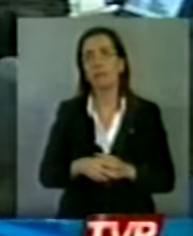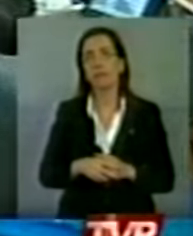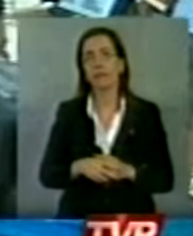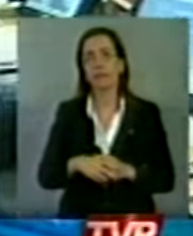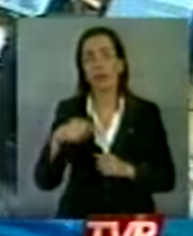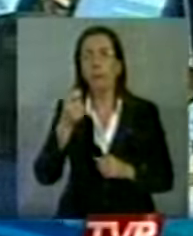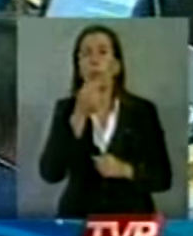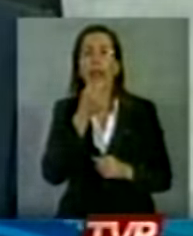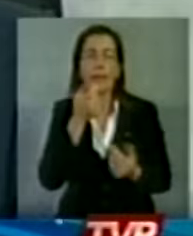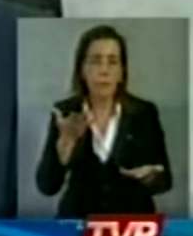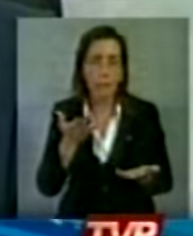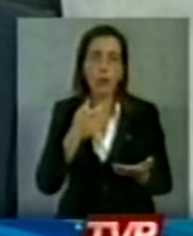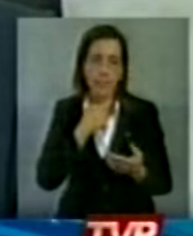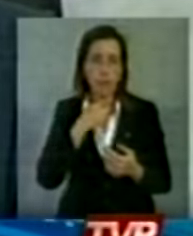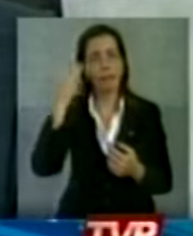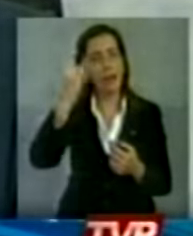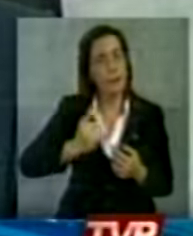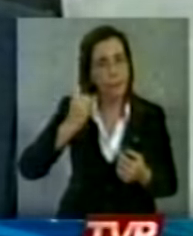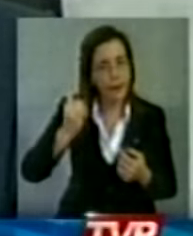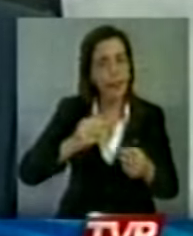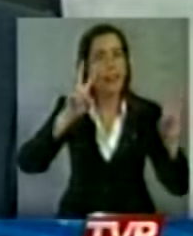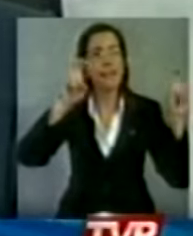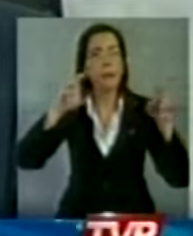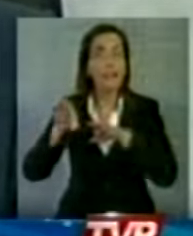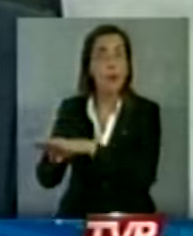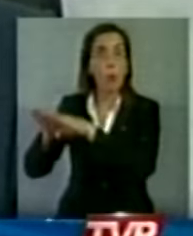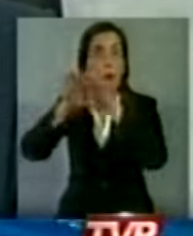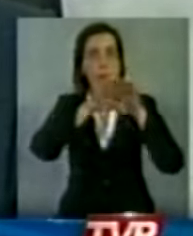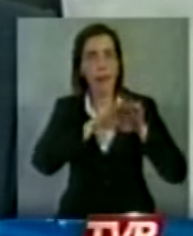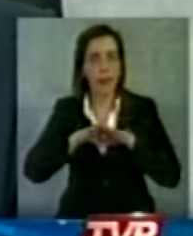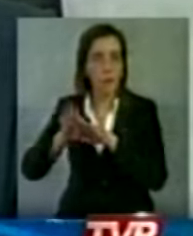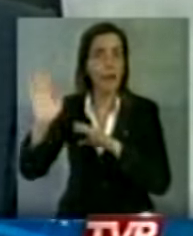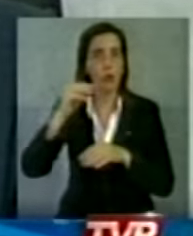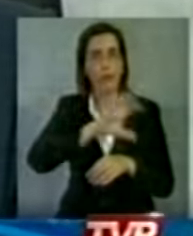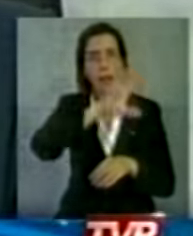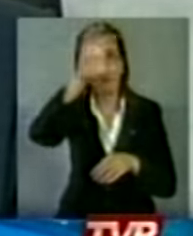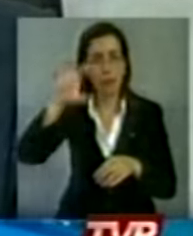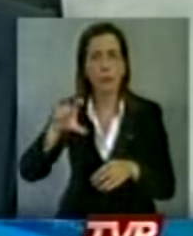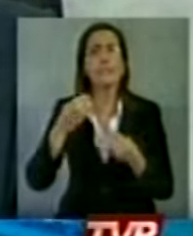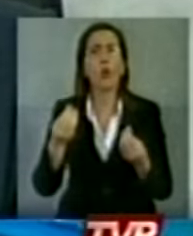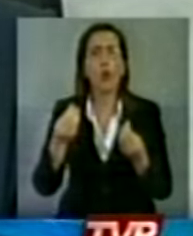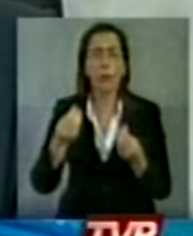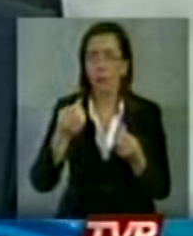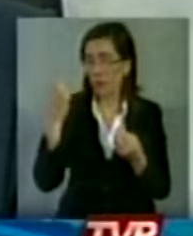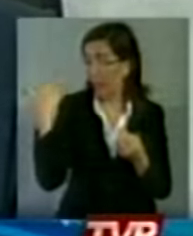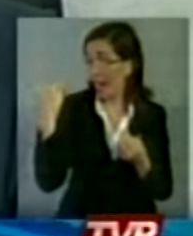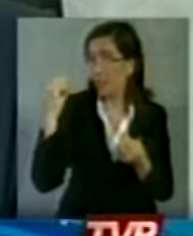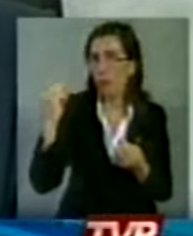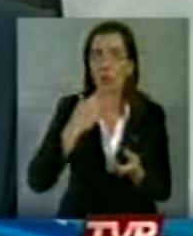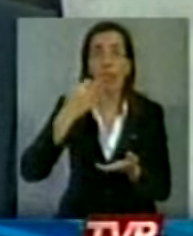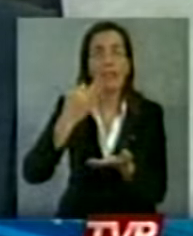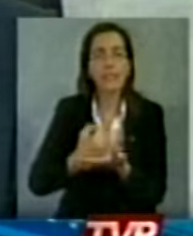Un muy buen ejemplo de este criterio de equidad federal que solicitamos es la reciente